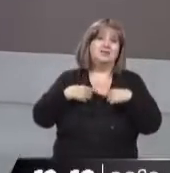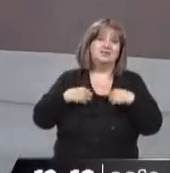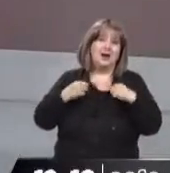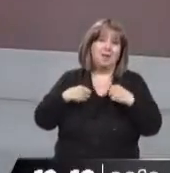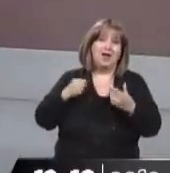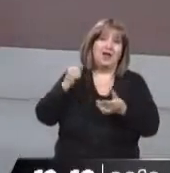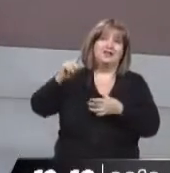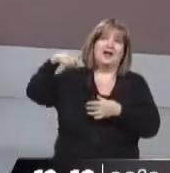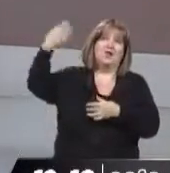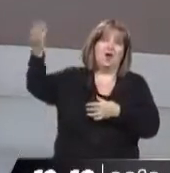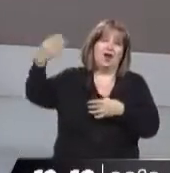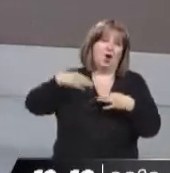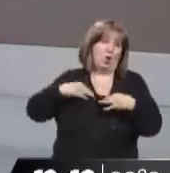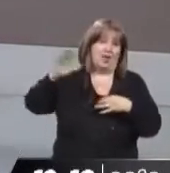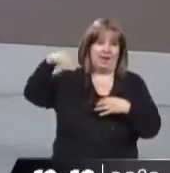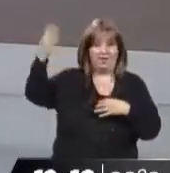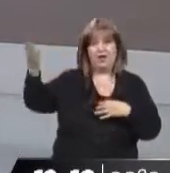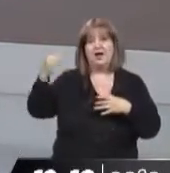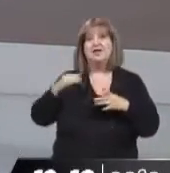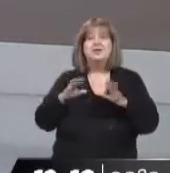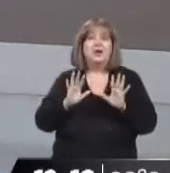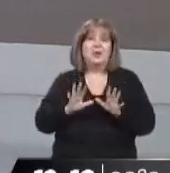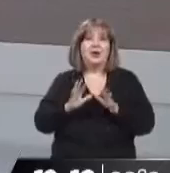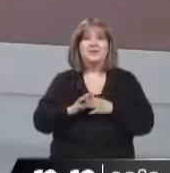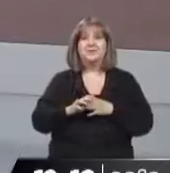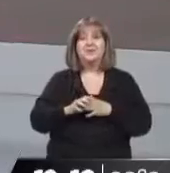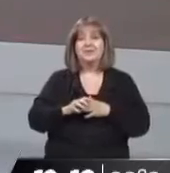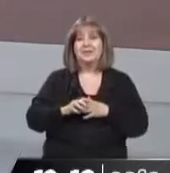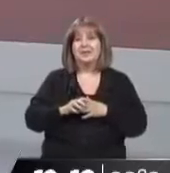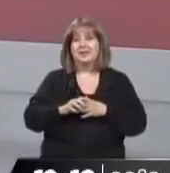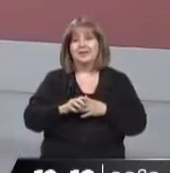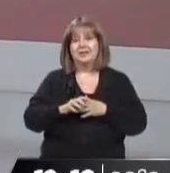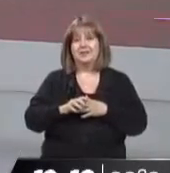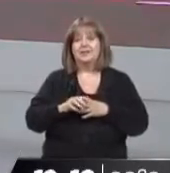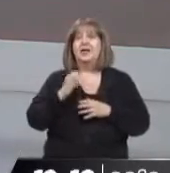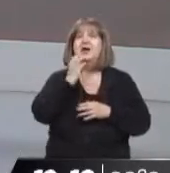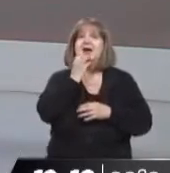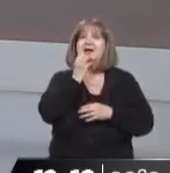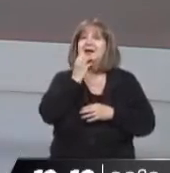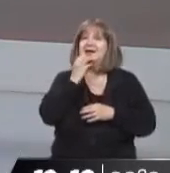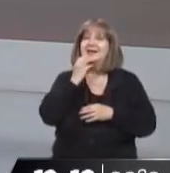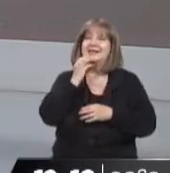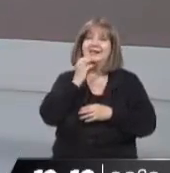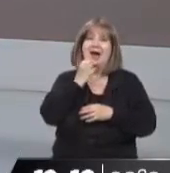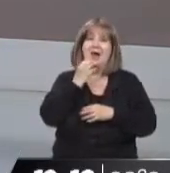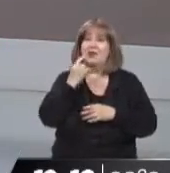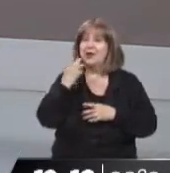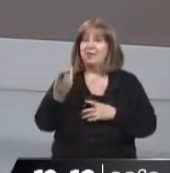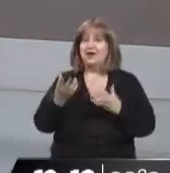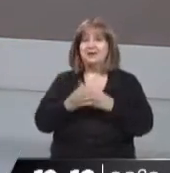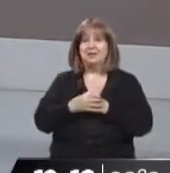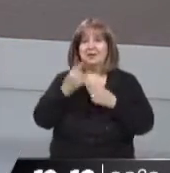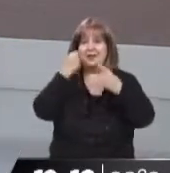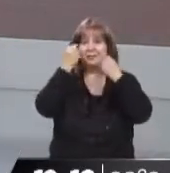qué pasa con la industria porque le están buscando el camino. Hay repercusiones de esto, sí, al parecer. El señor Gerardi lo veo con la carita como siendo... Le brillan sí, los ojos